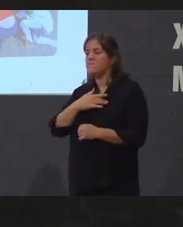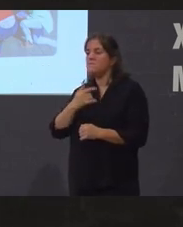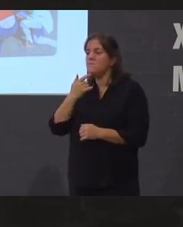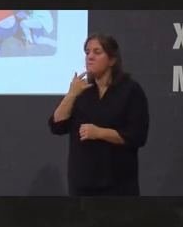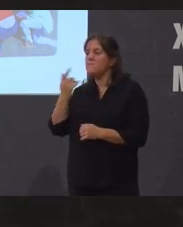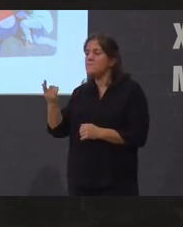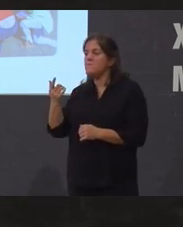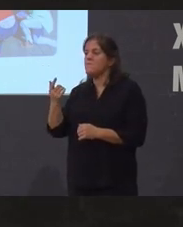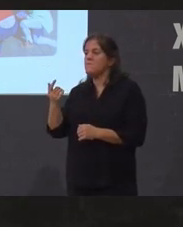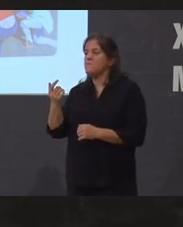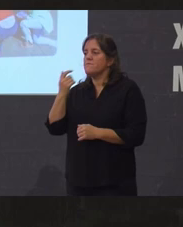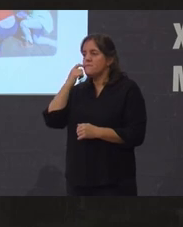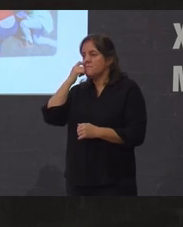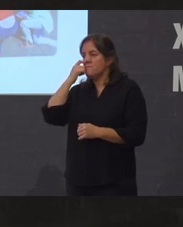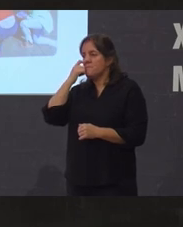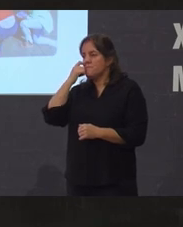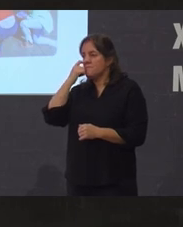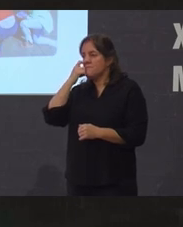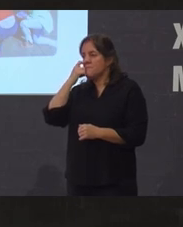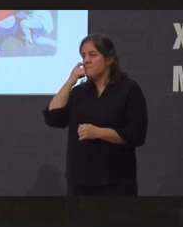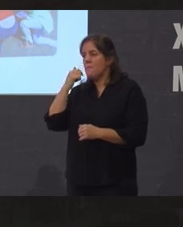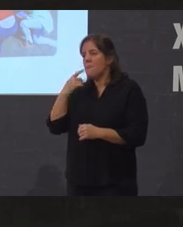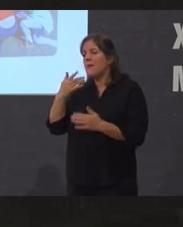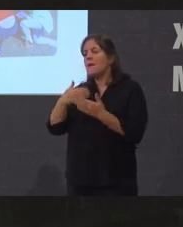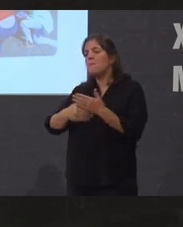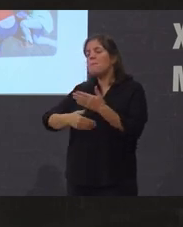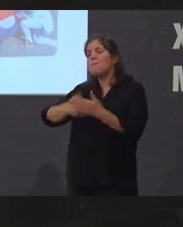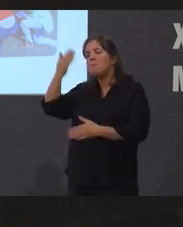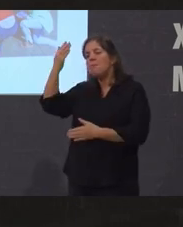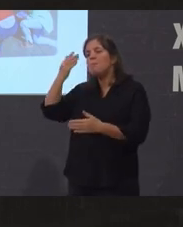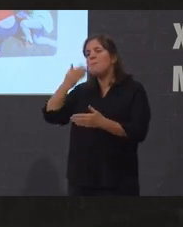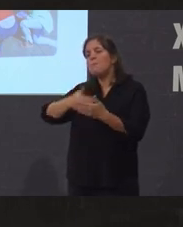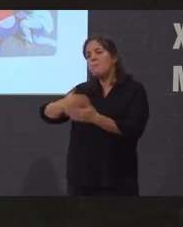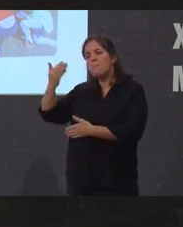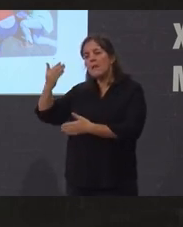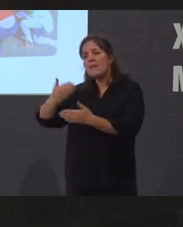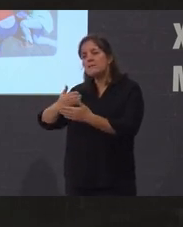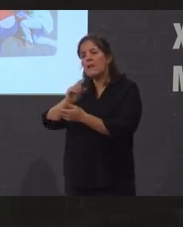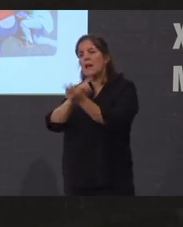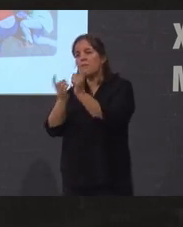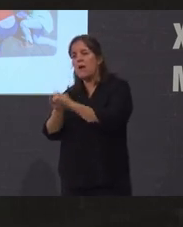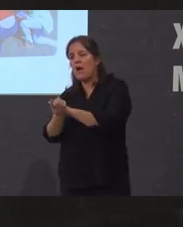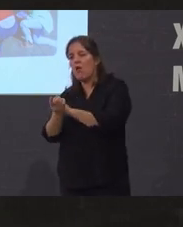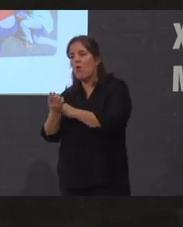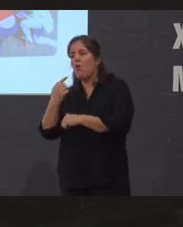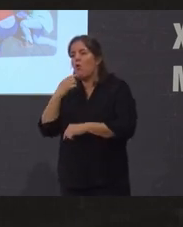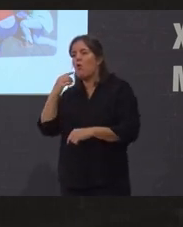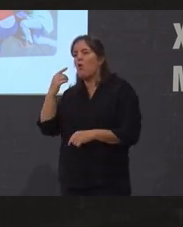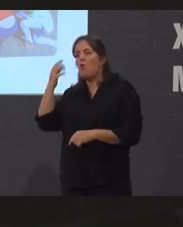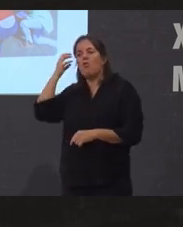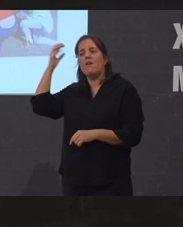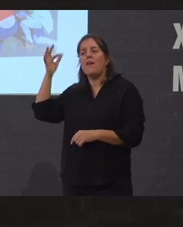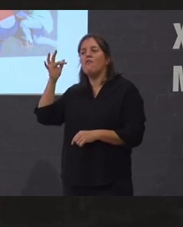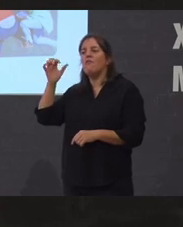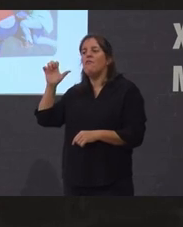Cambiaron as cousas no rollo da prensa, no tema da prensa con Felipe, pois non cambiou nada, porque xa antes de